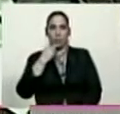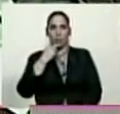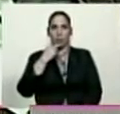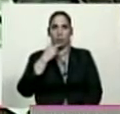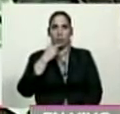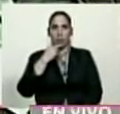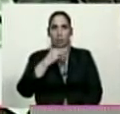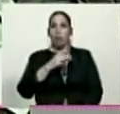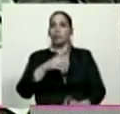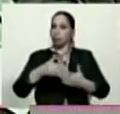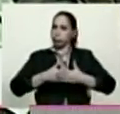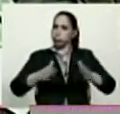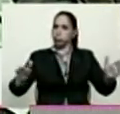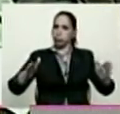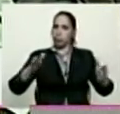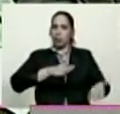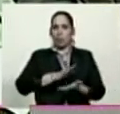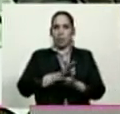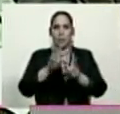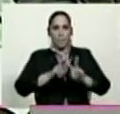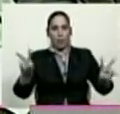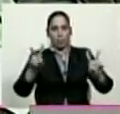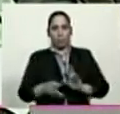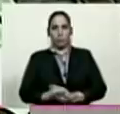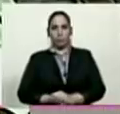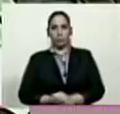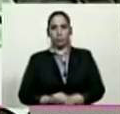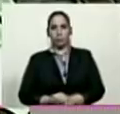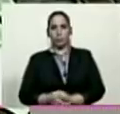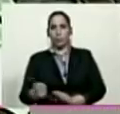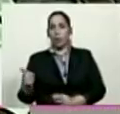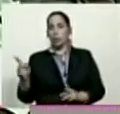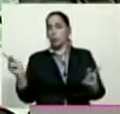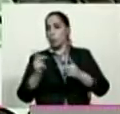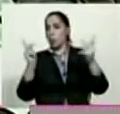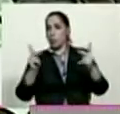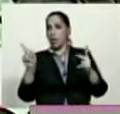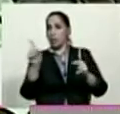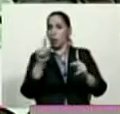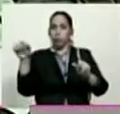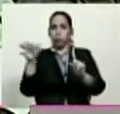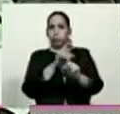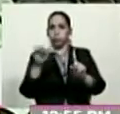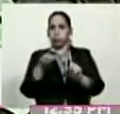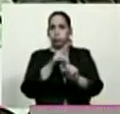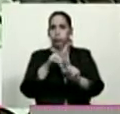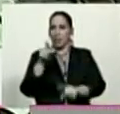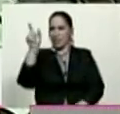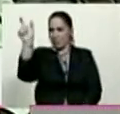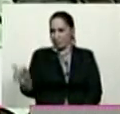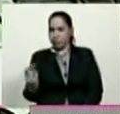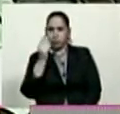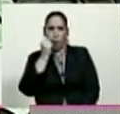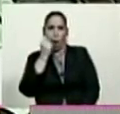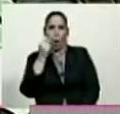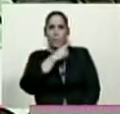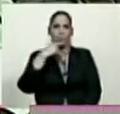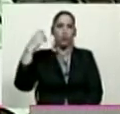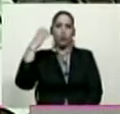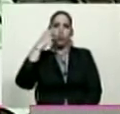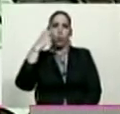a garantizar la tranquilidad y la paz. Y a que no prospere ninguna provocación del señor Iván Duque en